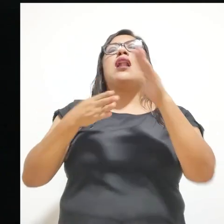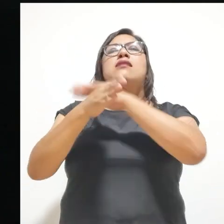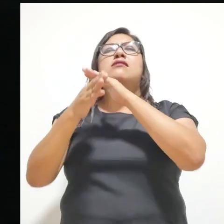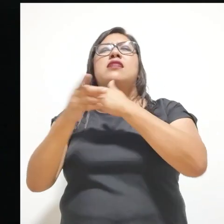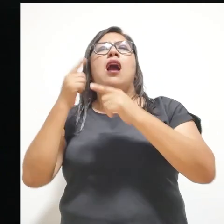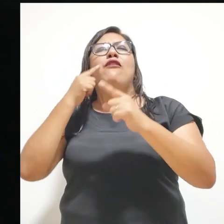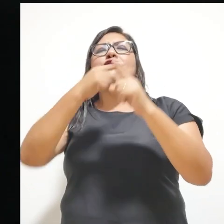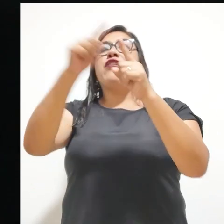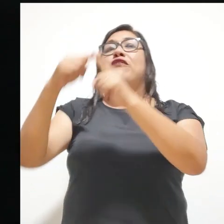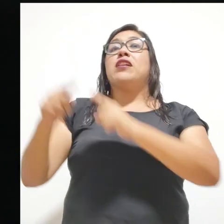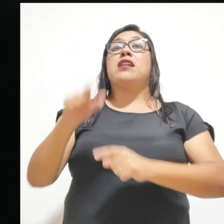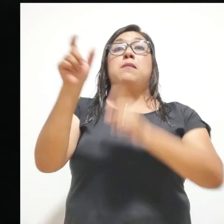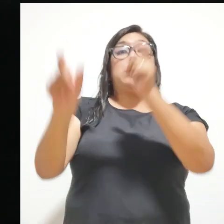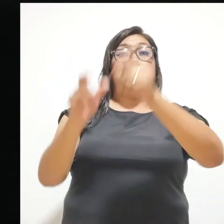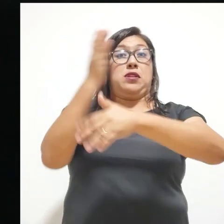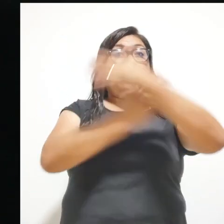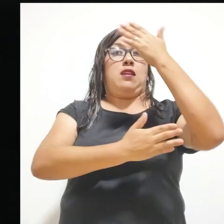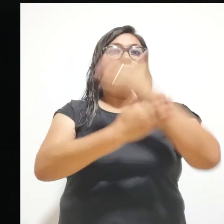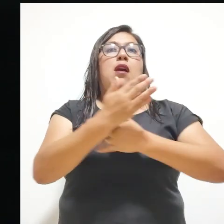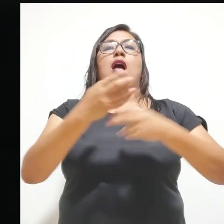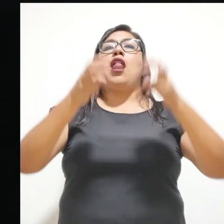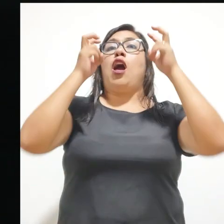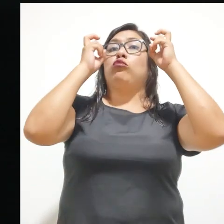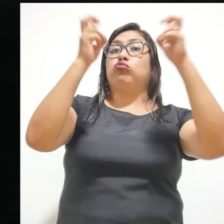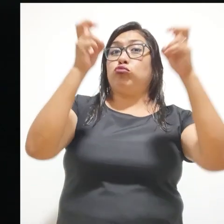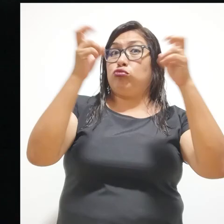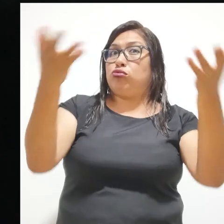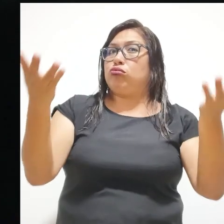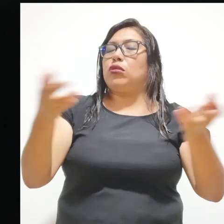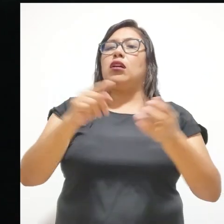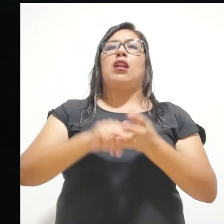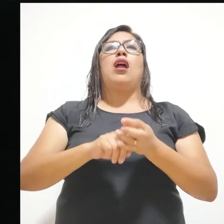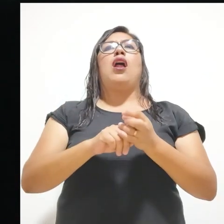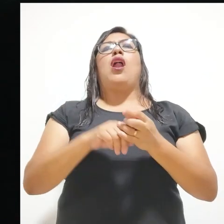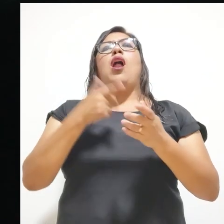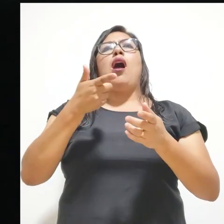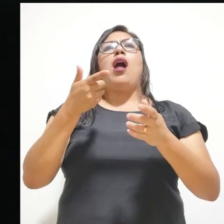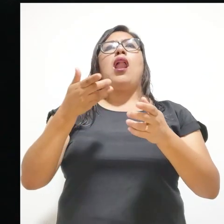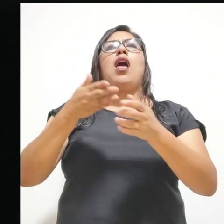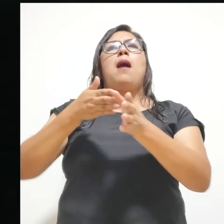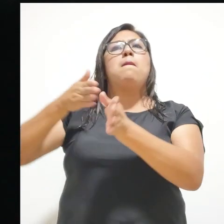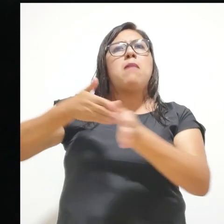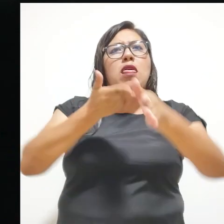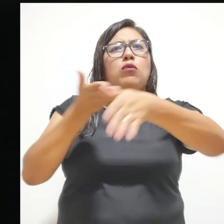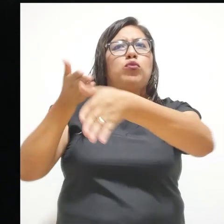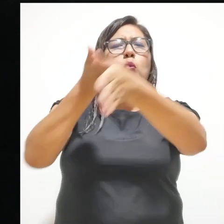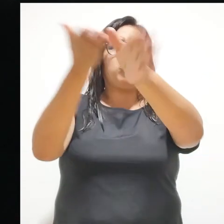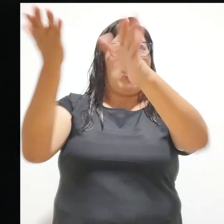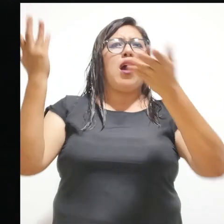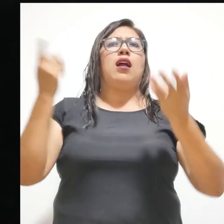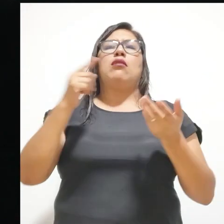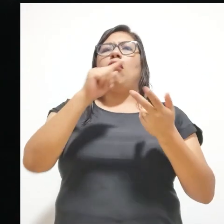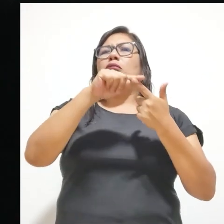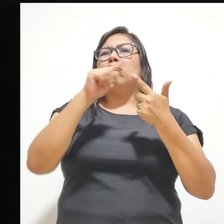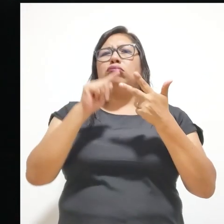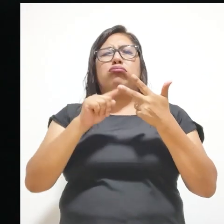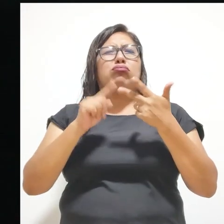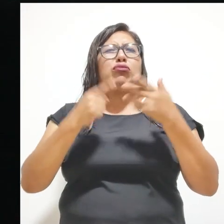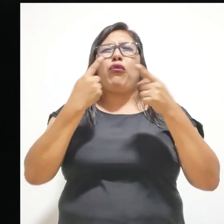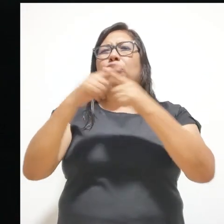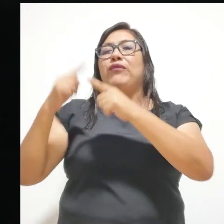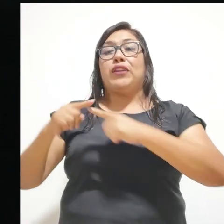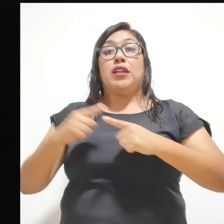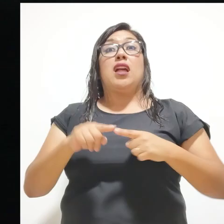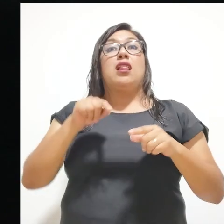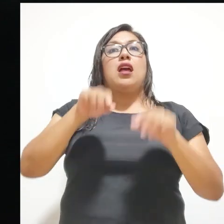toda la variedad de personas con discapacidades que tanto el tren, el metro, como el metropolitano,